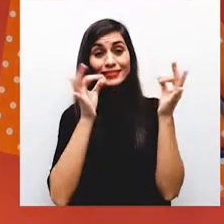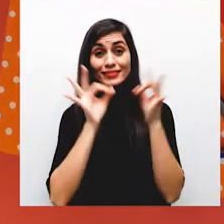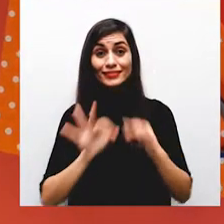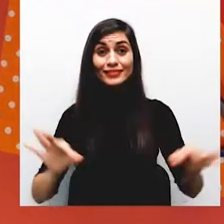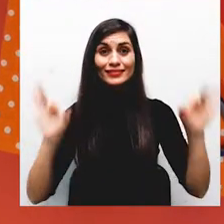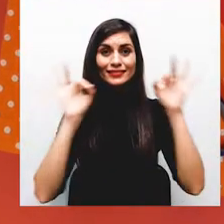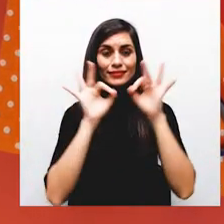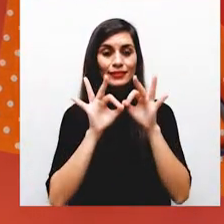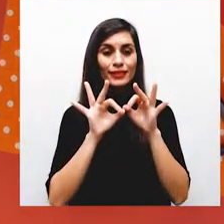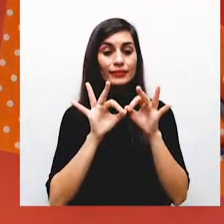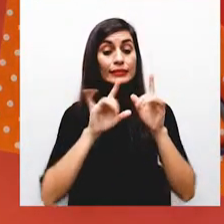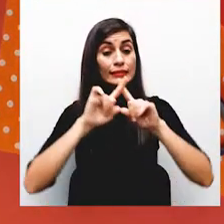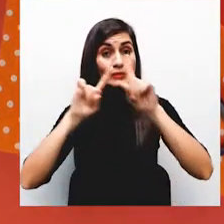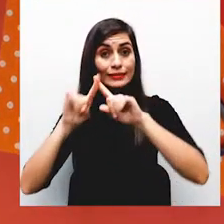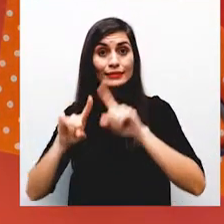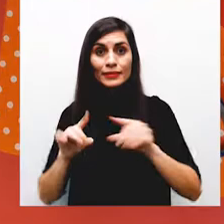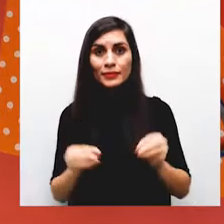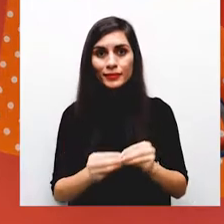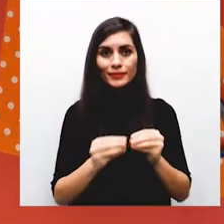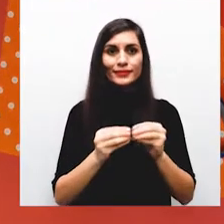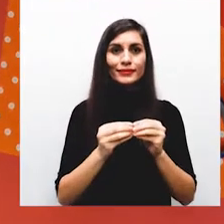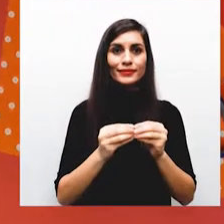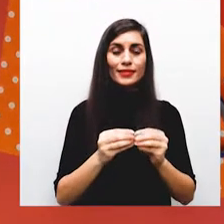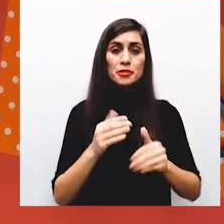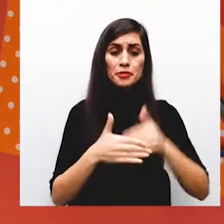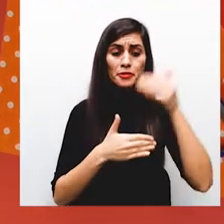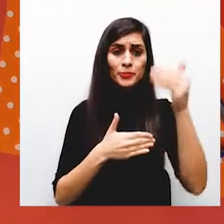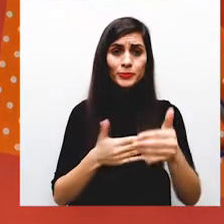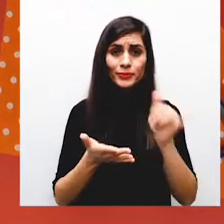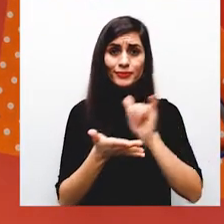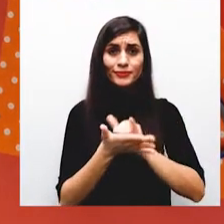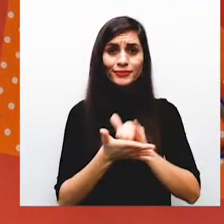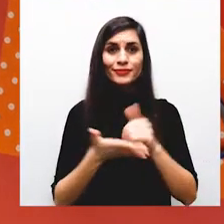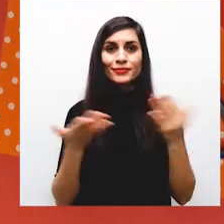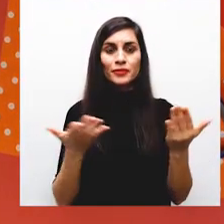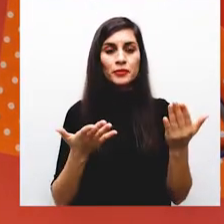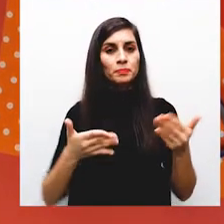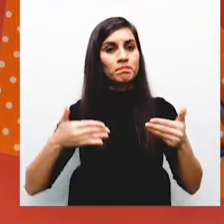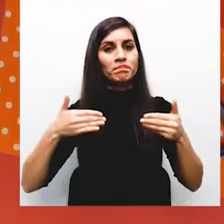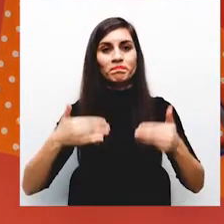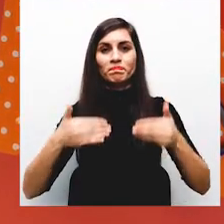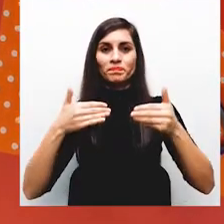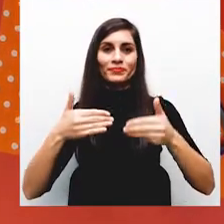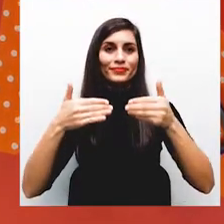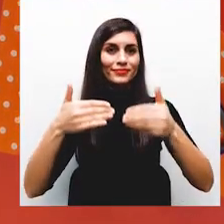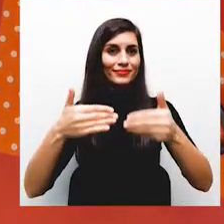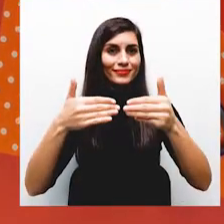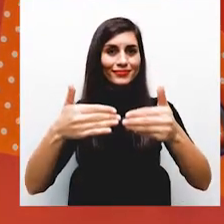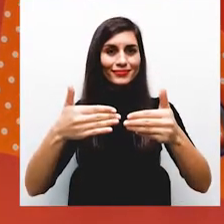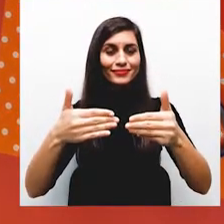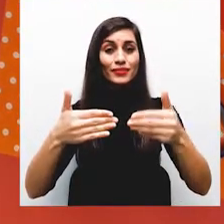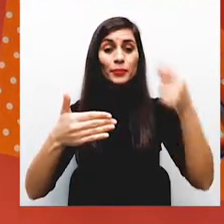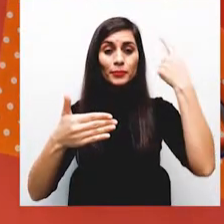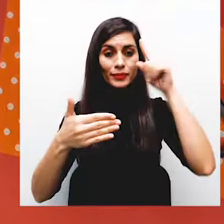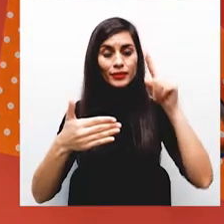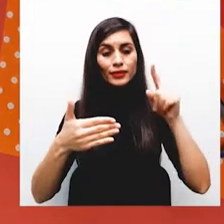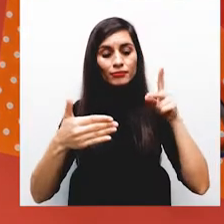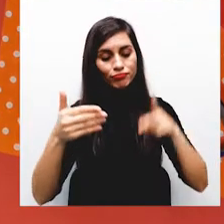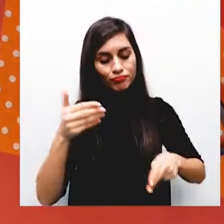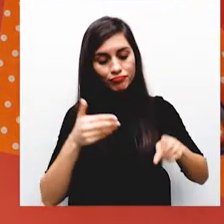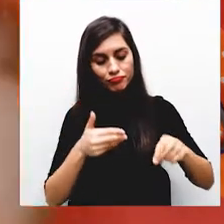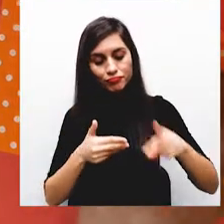eso les digo que también es importante tener varias. Y después de esto, pues seguimos en el proceso